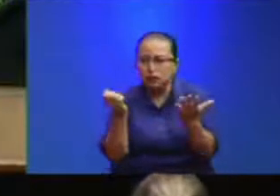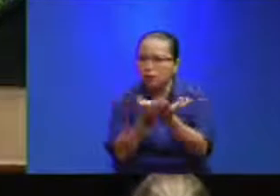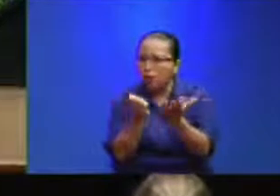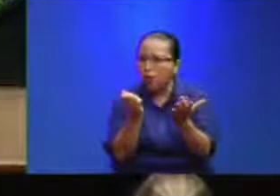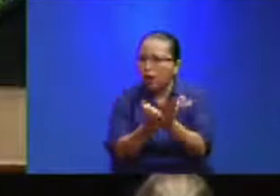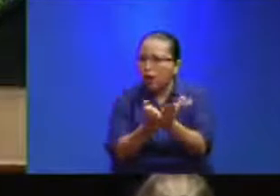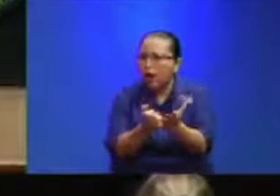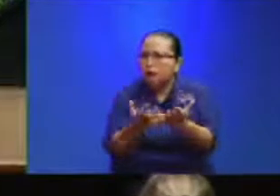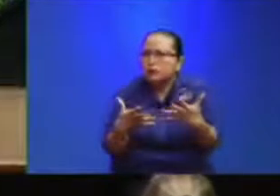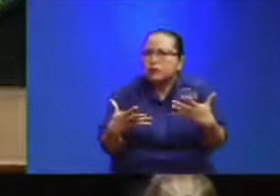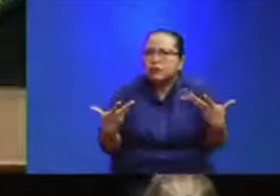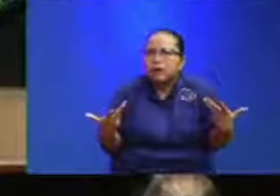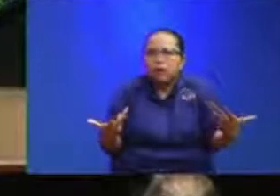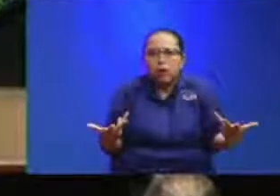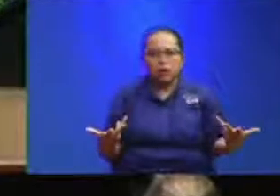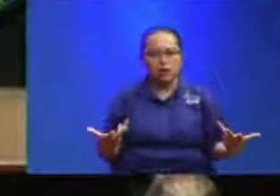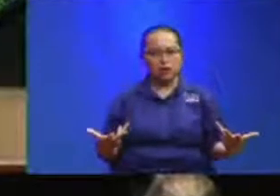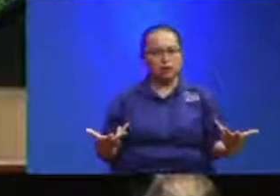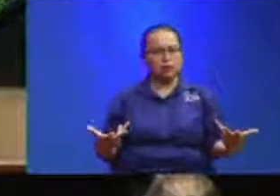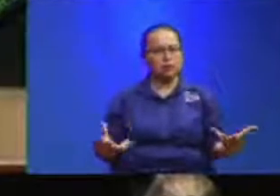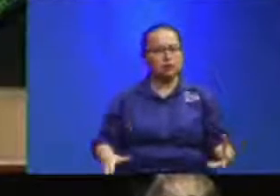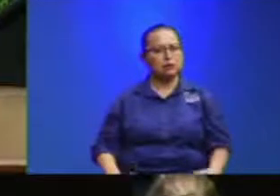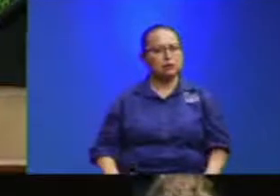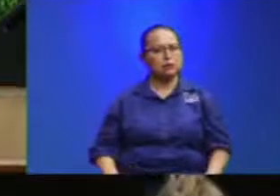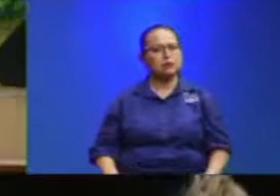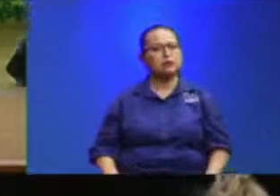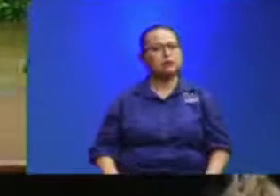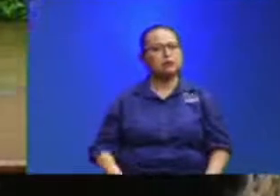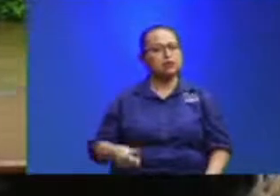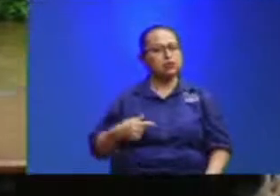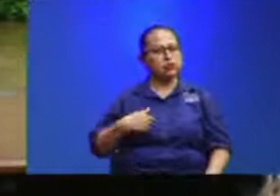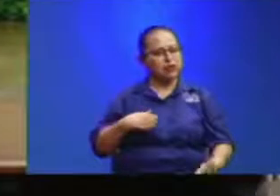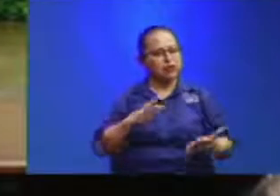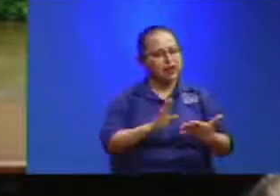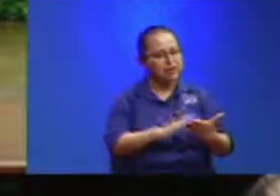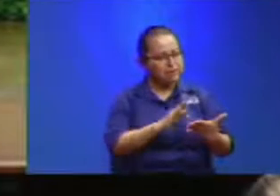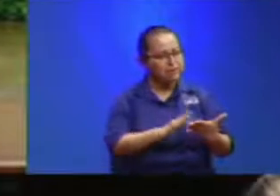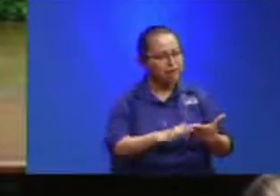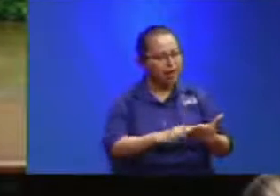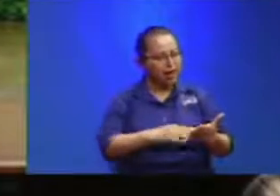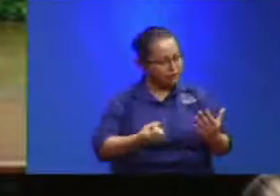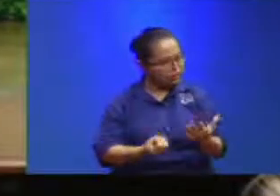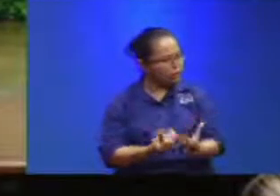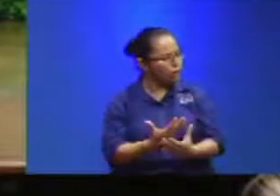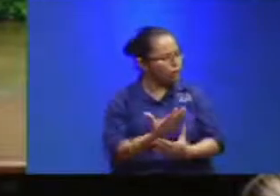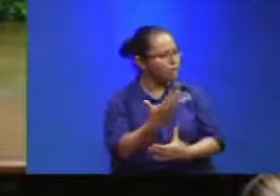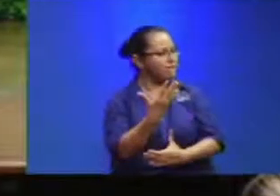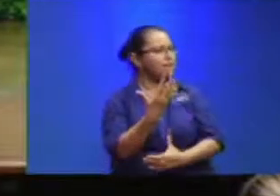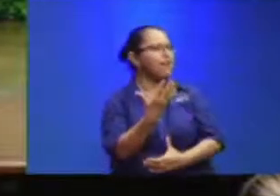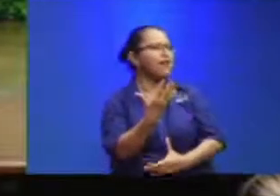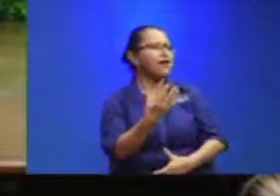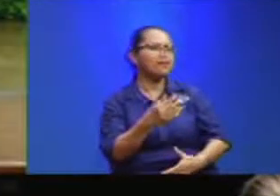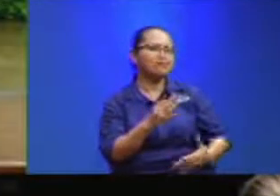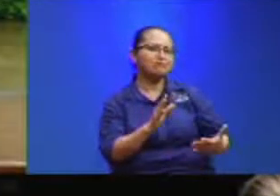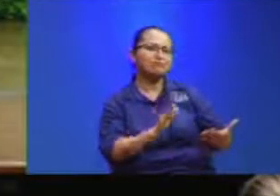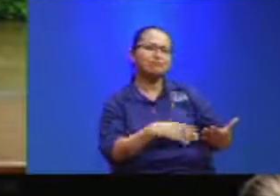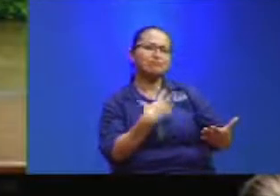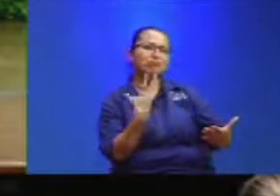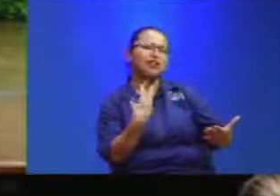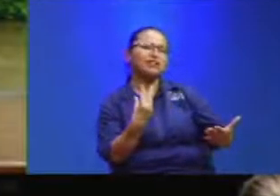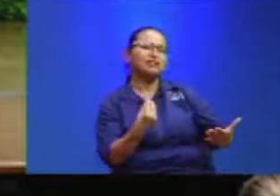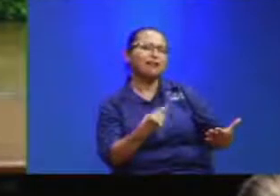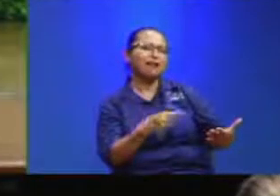y entonces yo me recuerdo creo que se lo he contado que tenía una mi biblia que acababa de comprar saben no evita no la había había